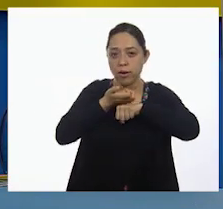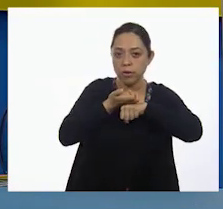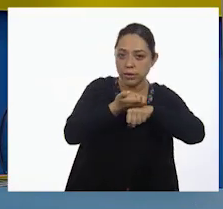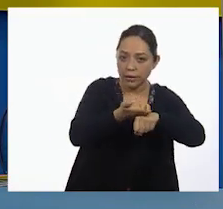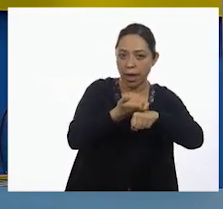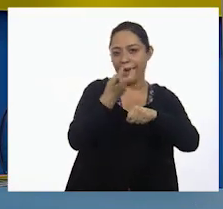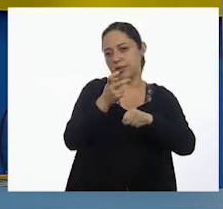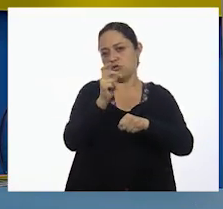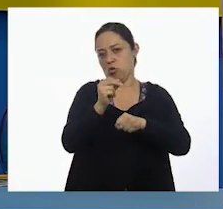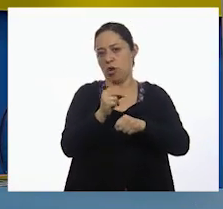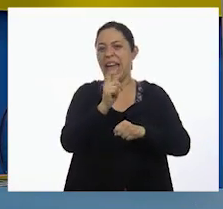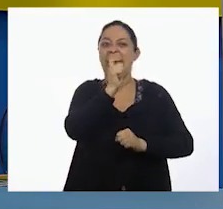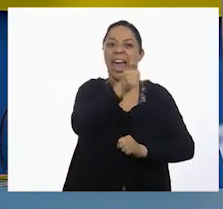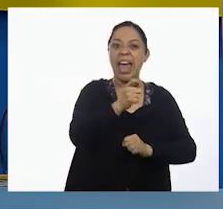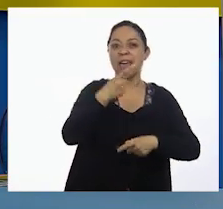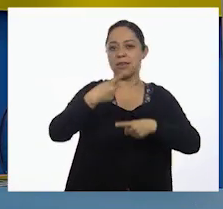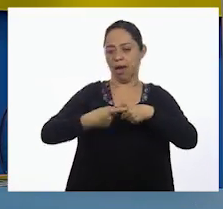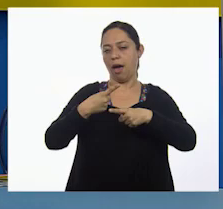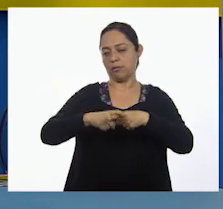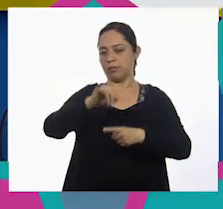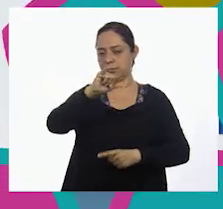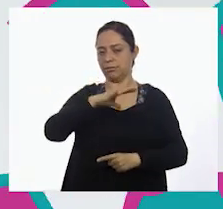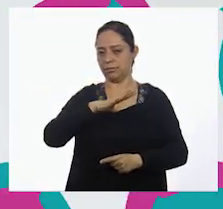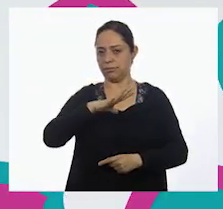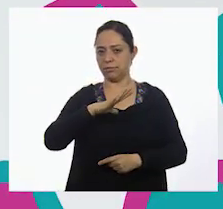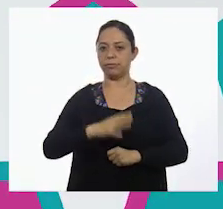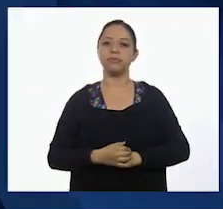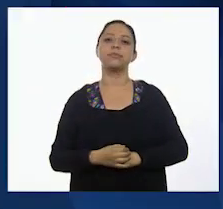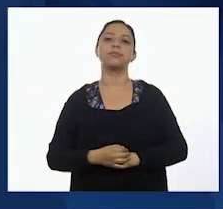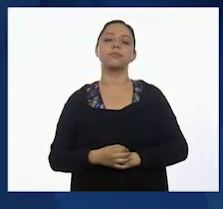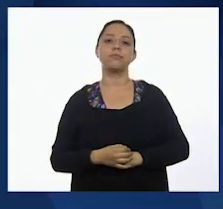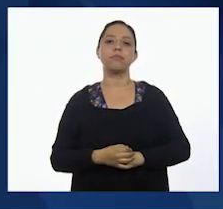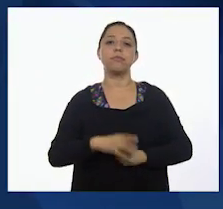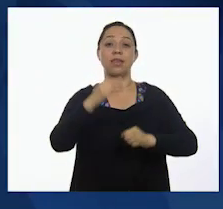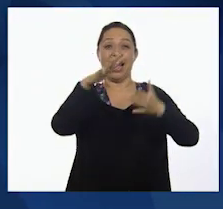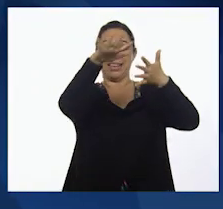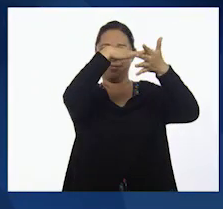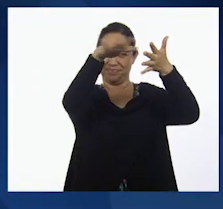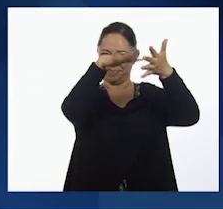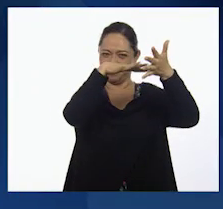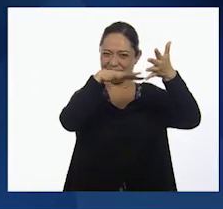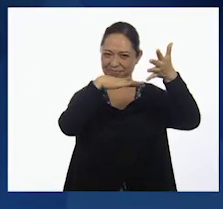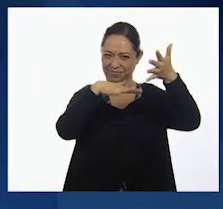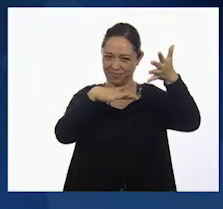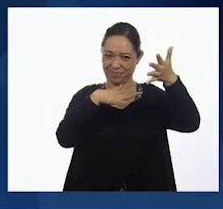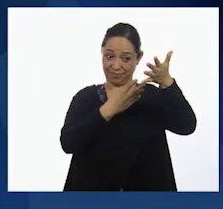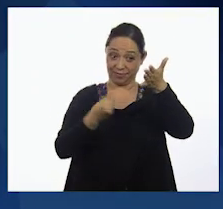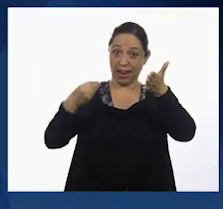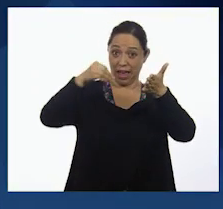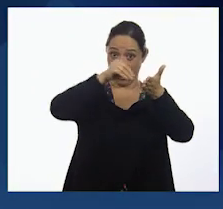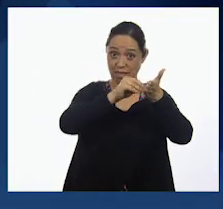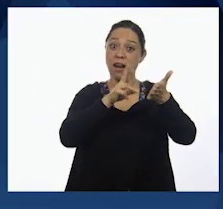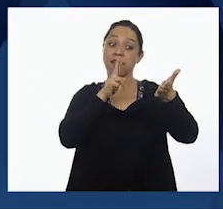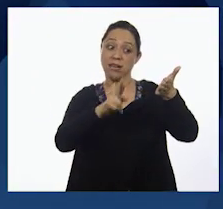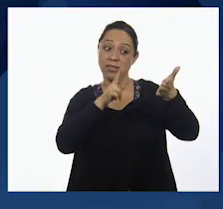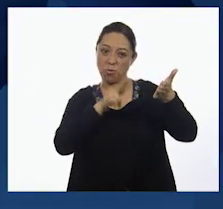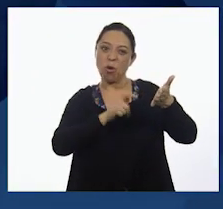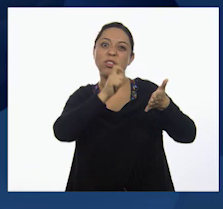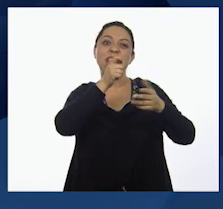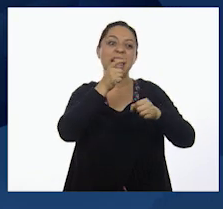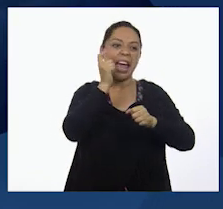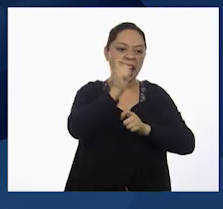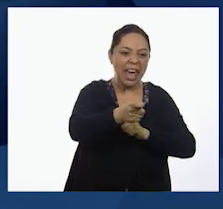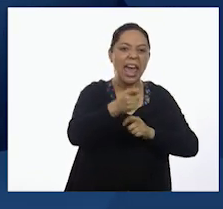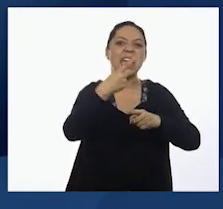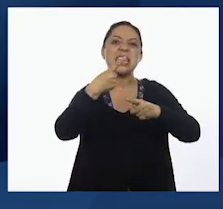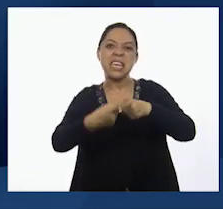qué y quién. La siguiente, ¿cuál era, María? El resto del texto añade más información a las preguntas ¿qué?, ¿quién?, ¿cómo?,